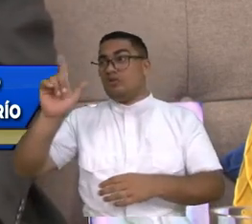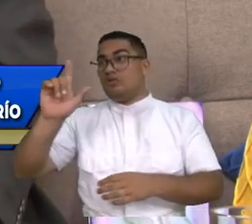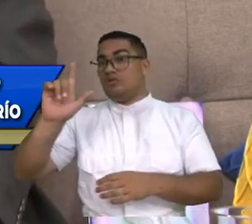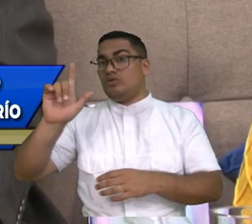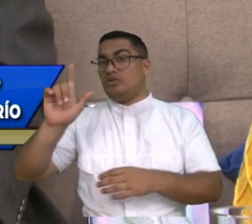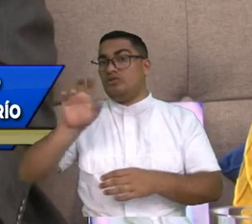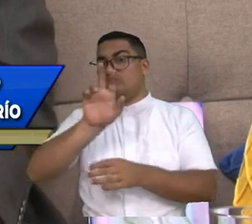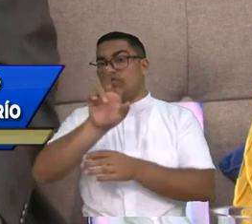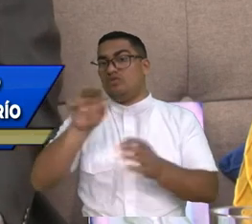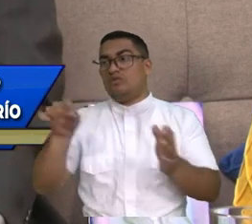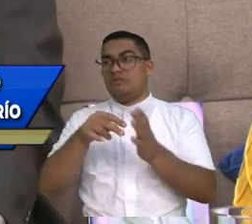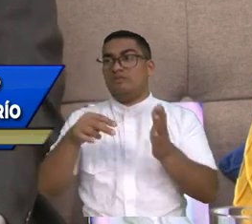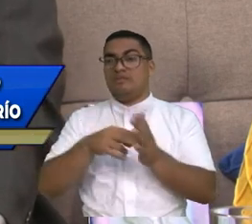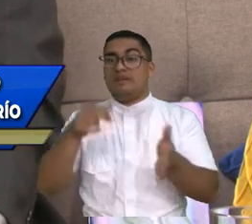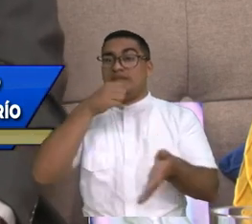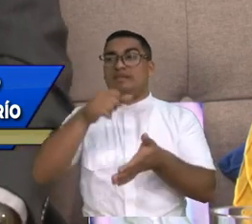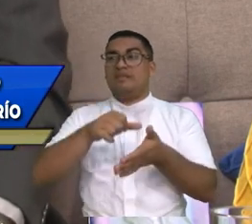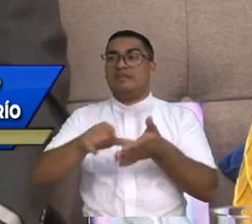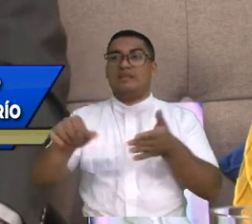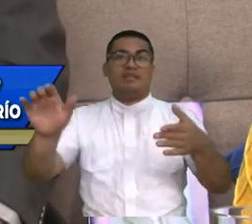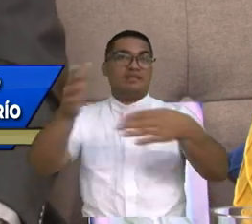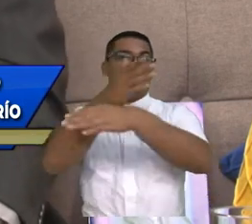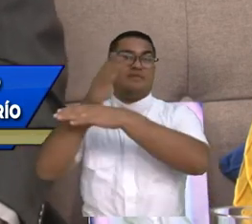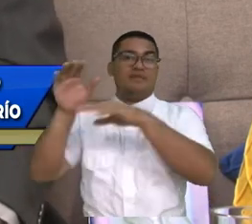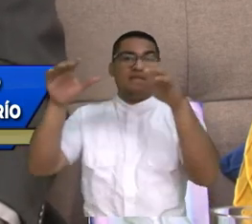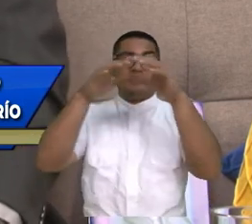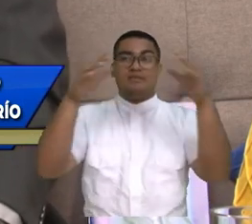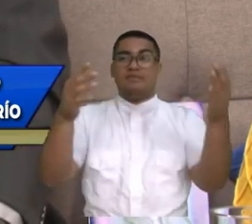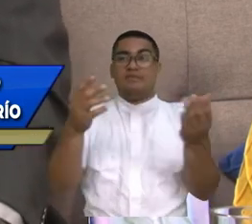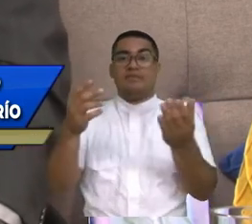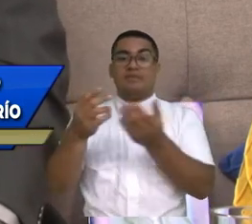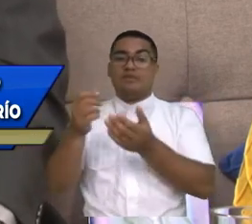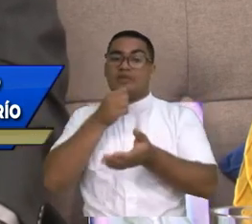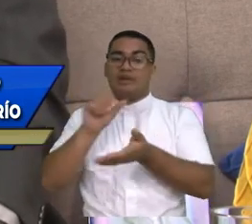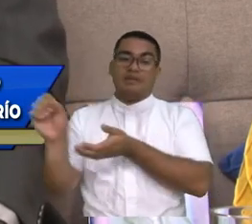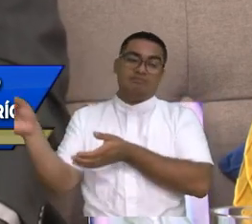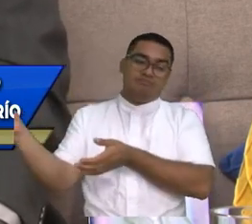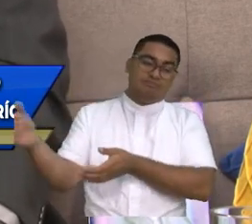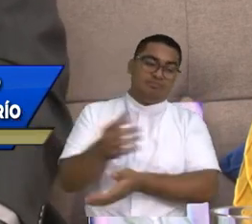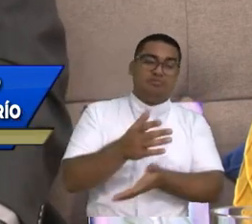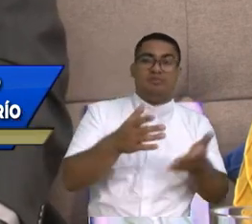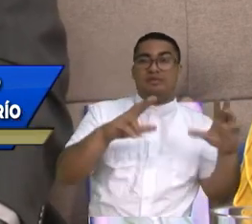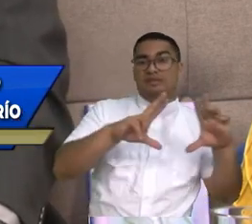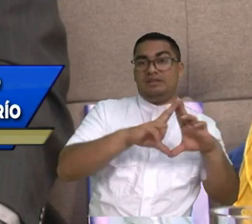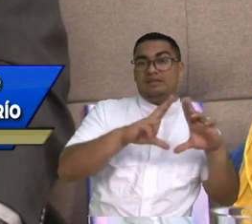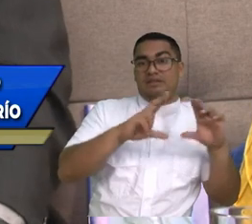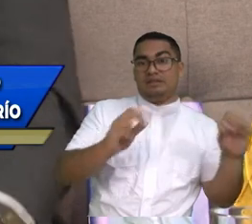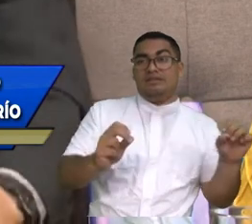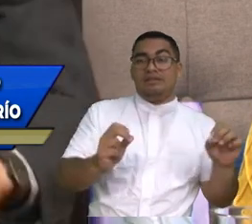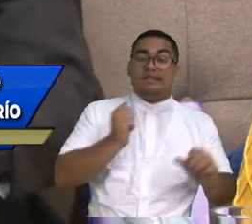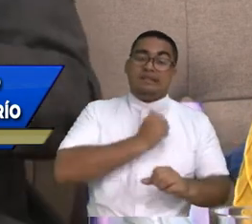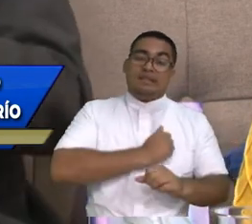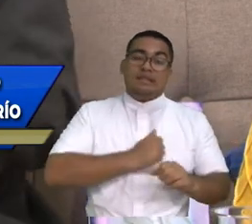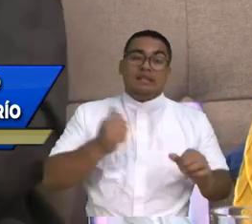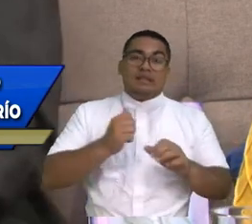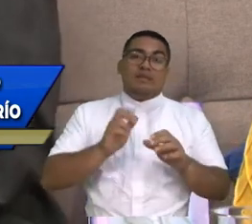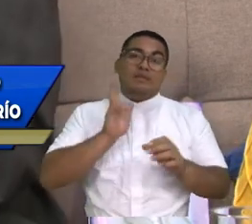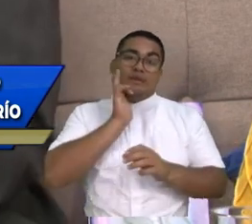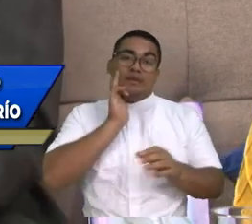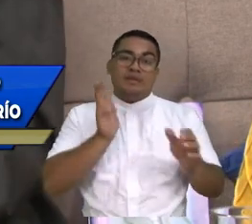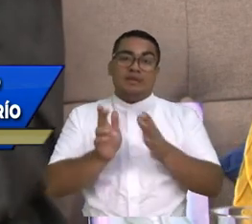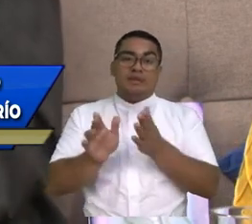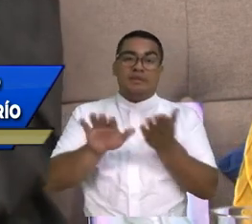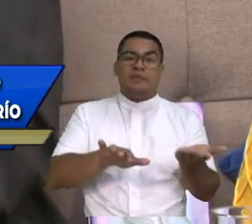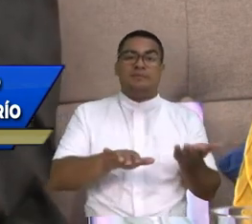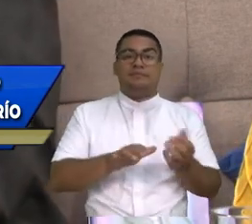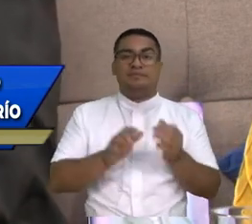solo día de todas las partes del mundo lamentando la muerte del príncipe de las letras castellanas. Además, titulares en medios de